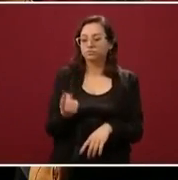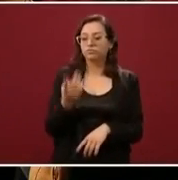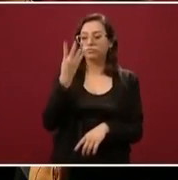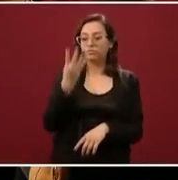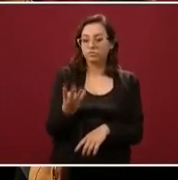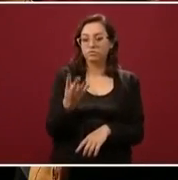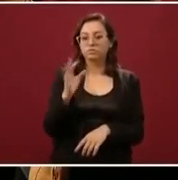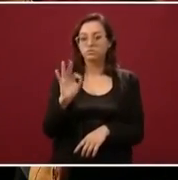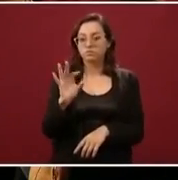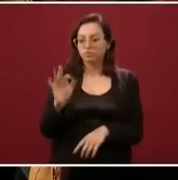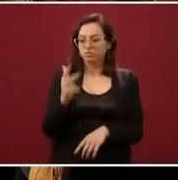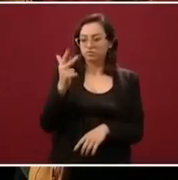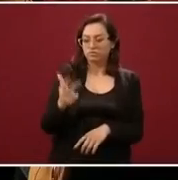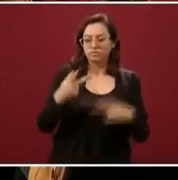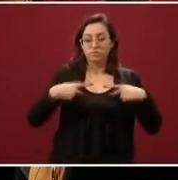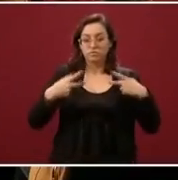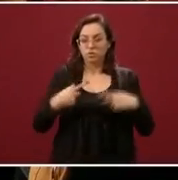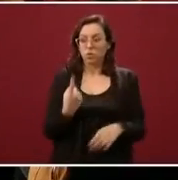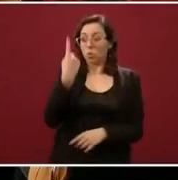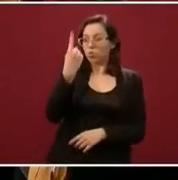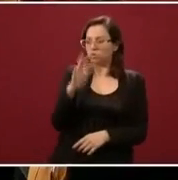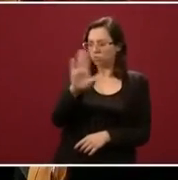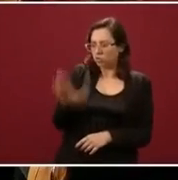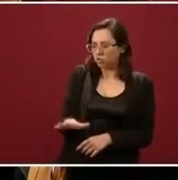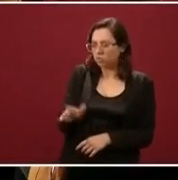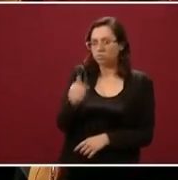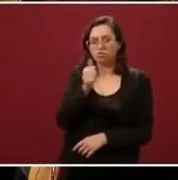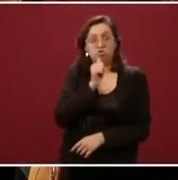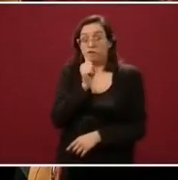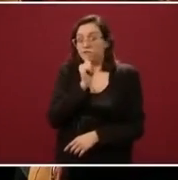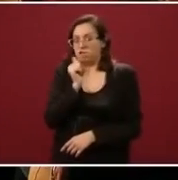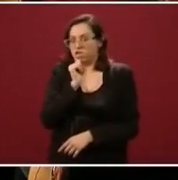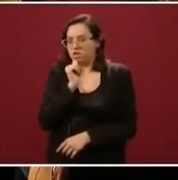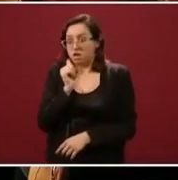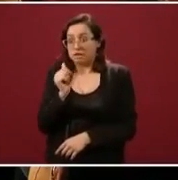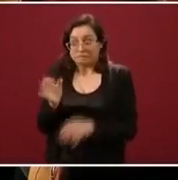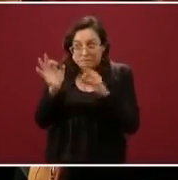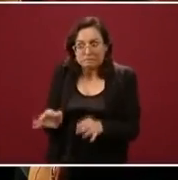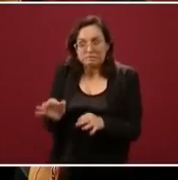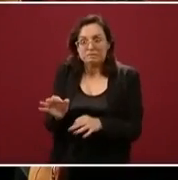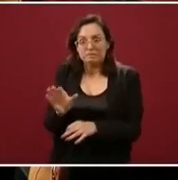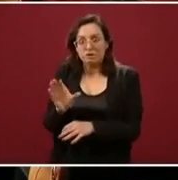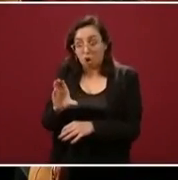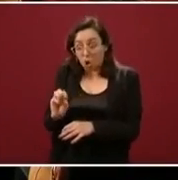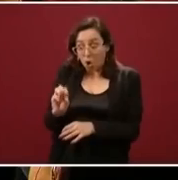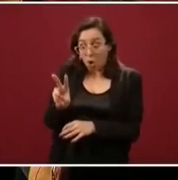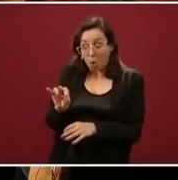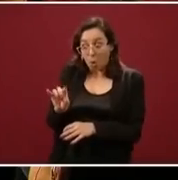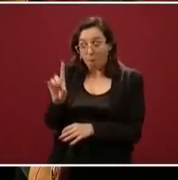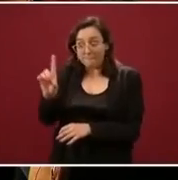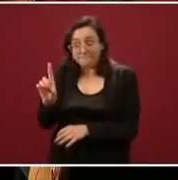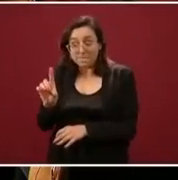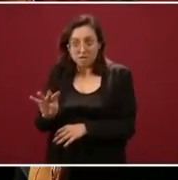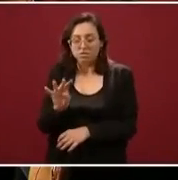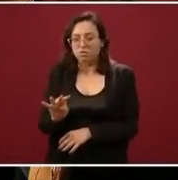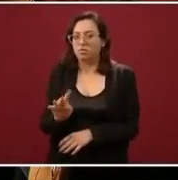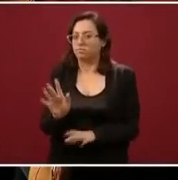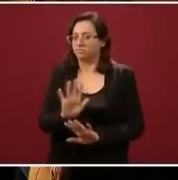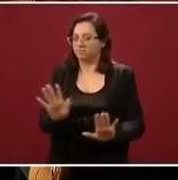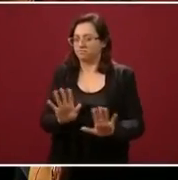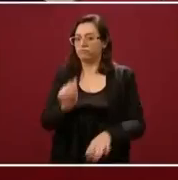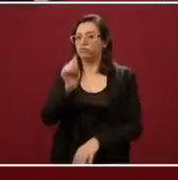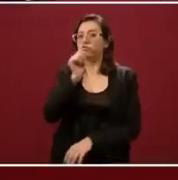resultado, hubo una defunción. ¿Sí? Estamos esperando el resultado como tal, fue la muestra entró en el transcurso de la